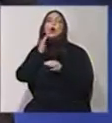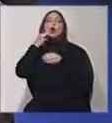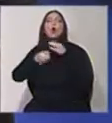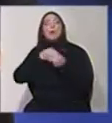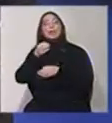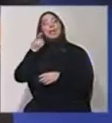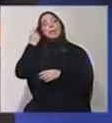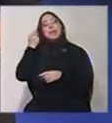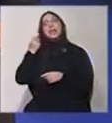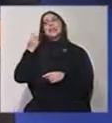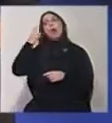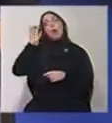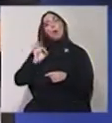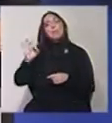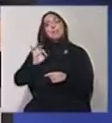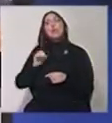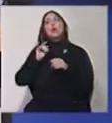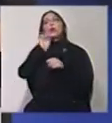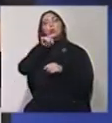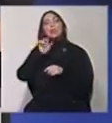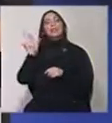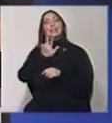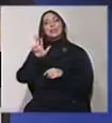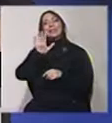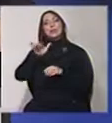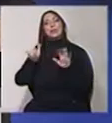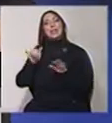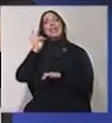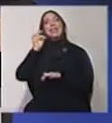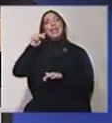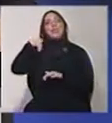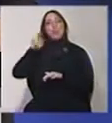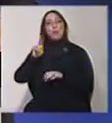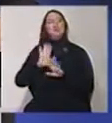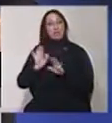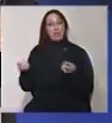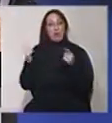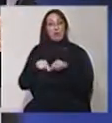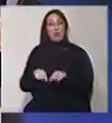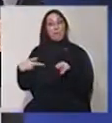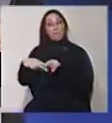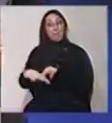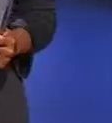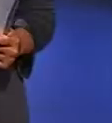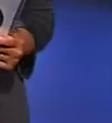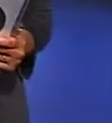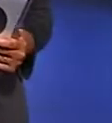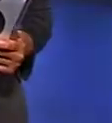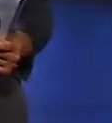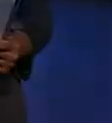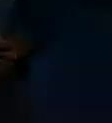experiencias, opiniones para nuestro Twitter, @3356TNU. Ya volvemos. Hacemos una pausa.